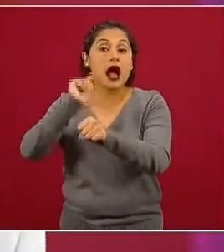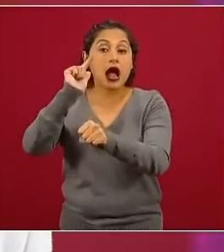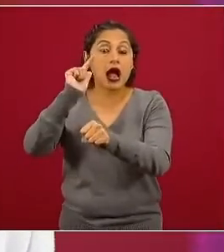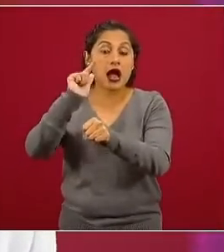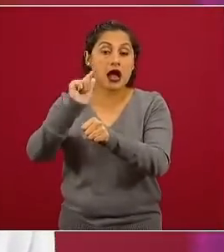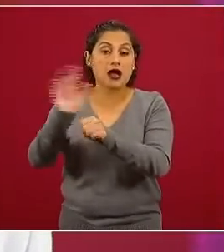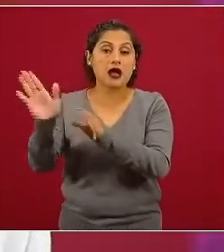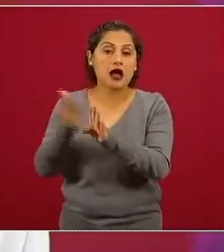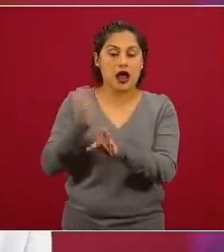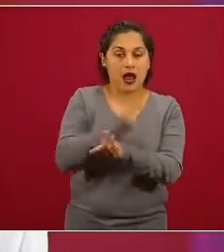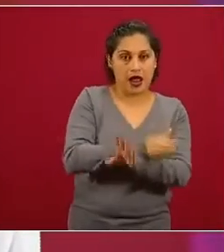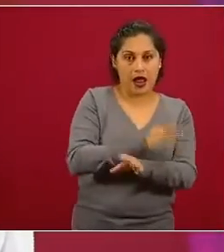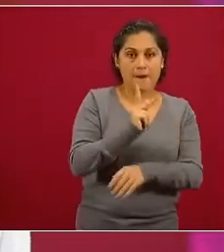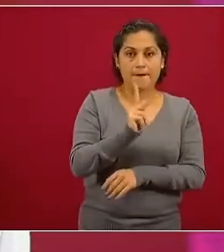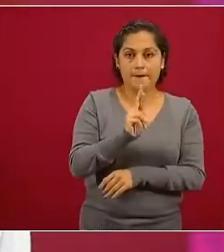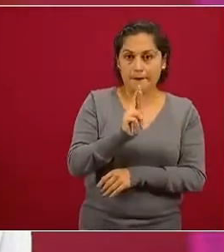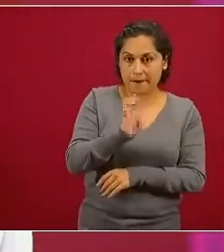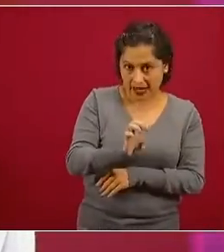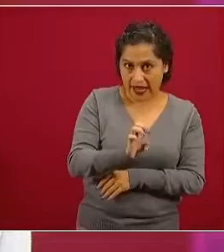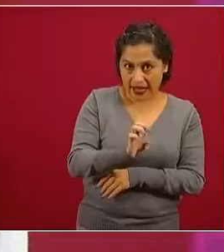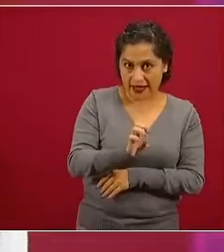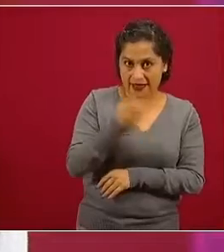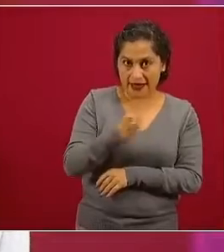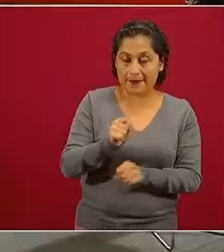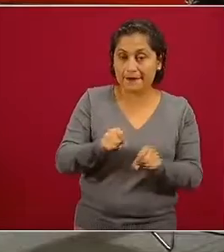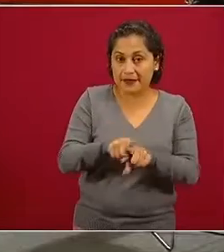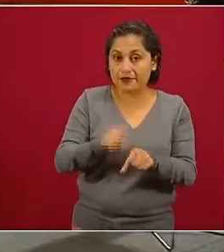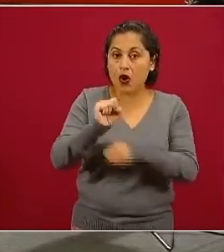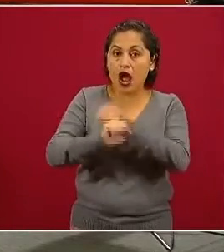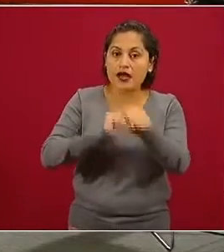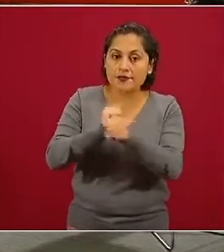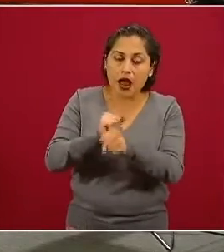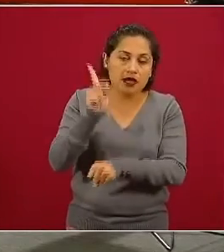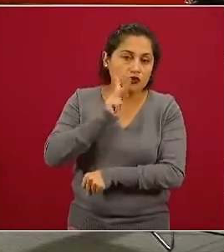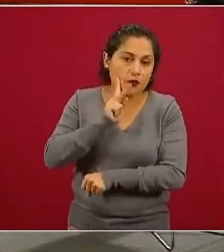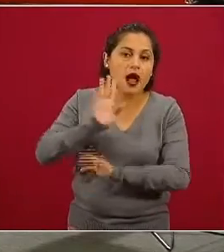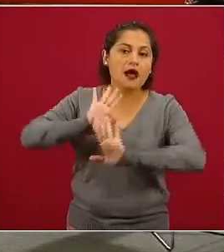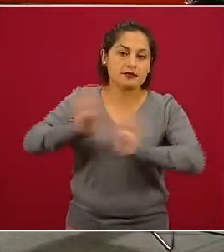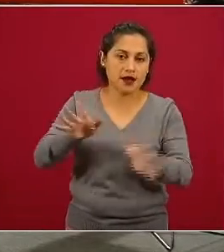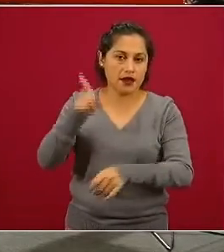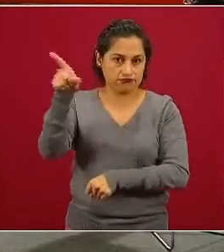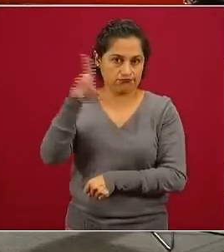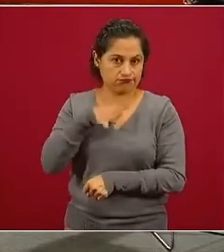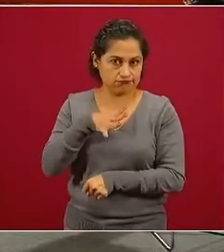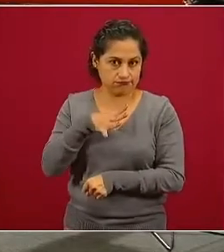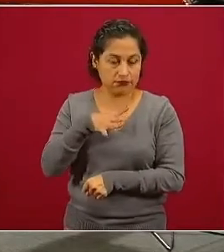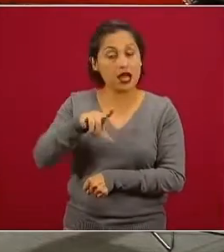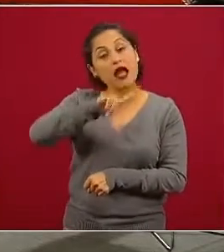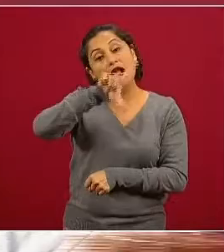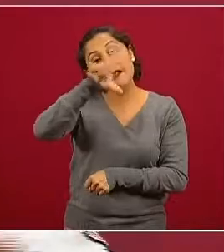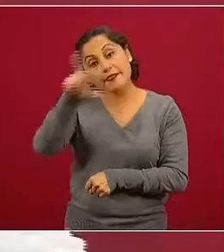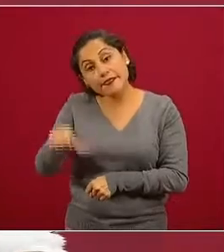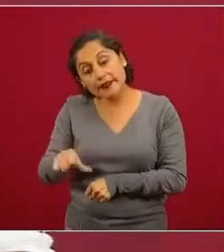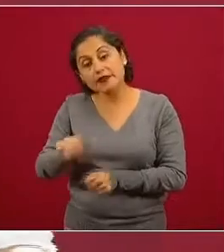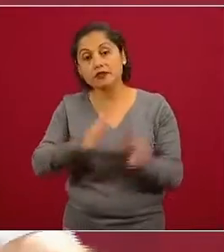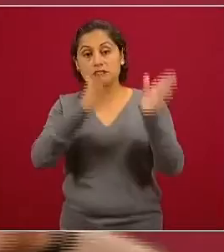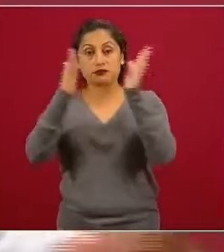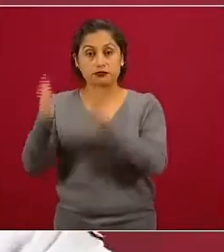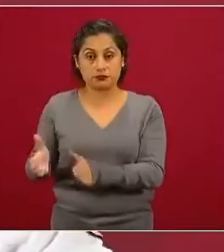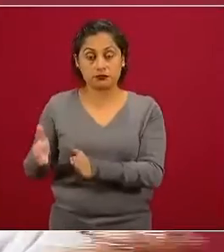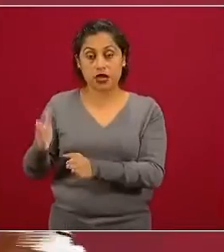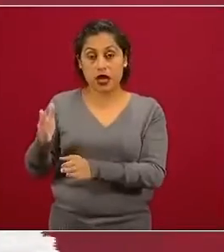se hacen procedimientos inertes de laboratorio en donde no hay sujetos vivos. Después puede pasar por una fase en la que